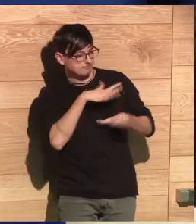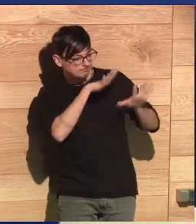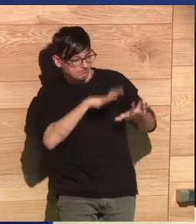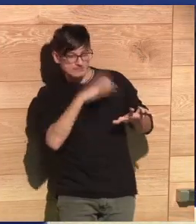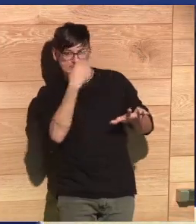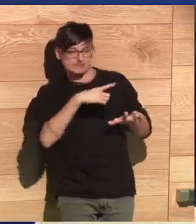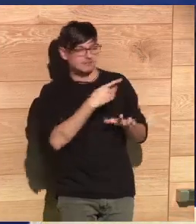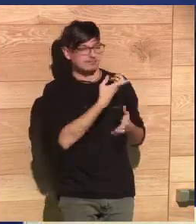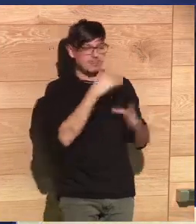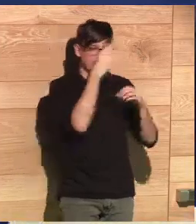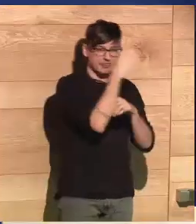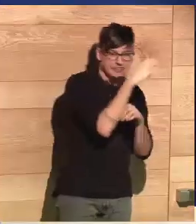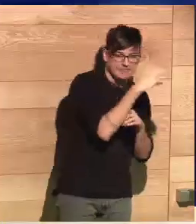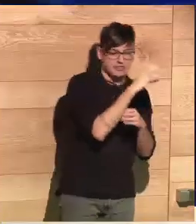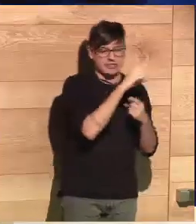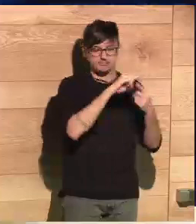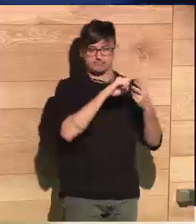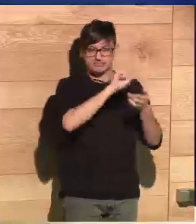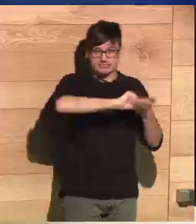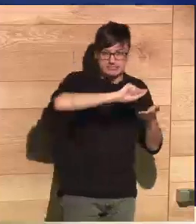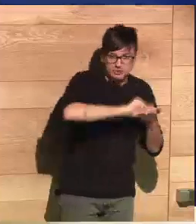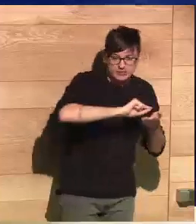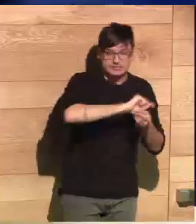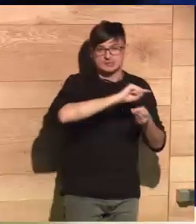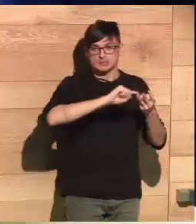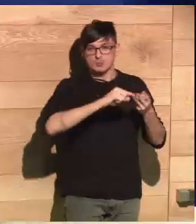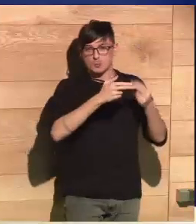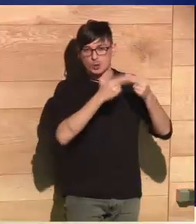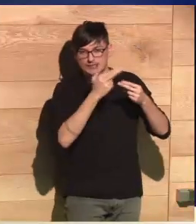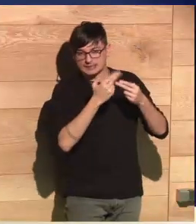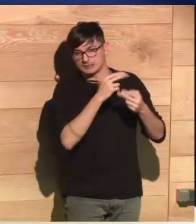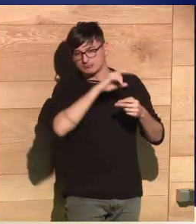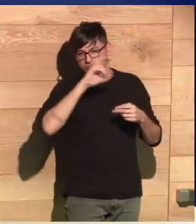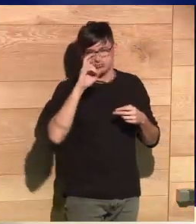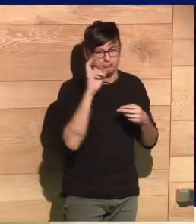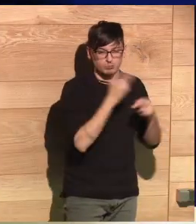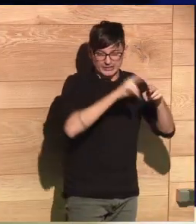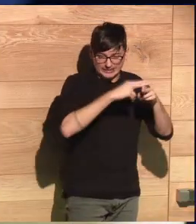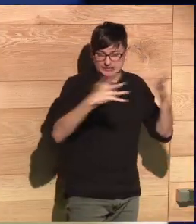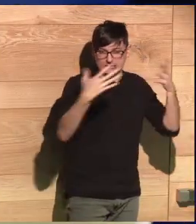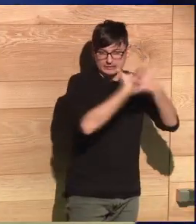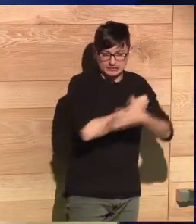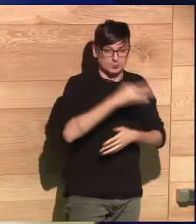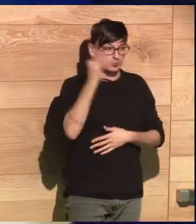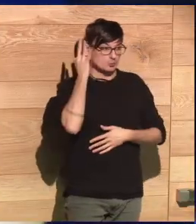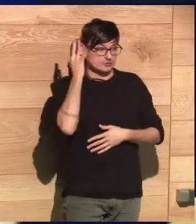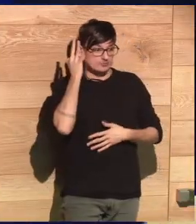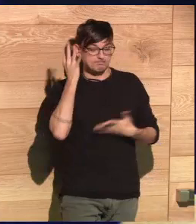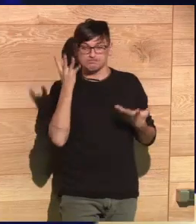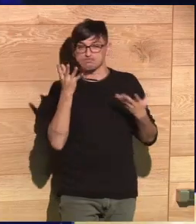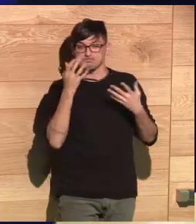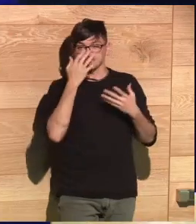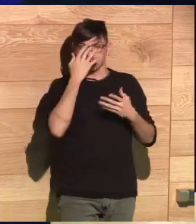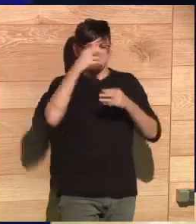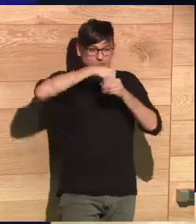esas científicas, escritoras, políticas, mujeres a las que no siempre la historia ha tratado